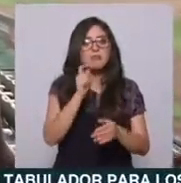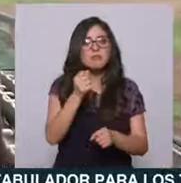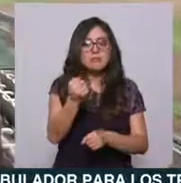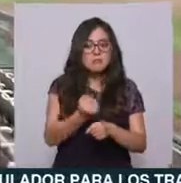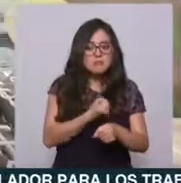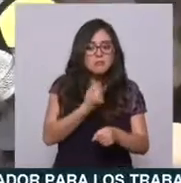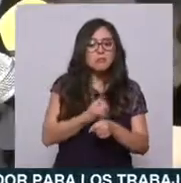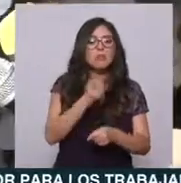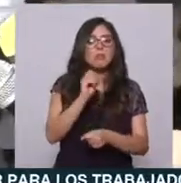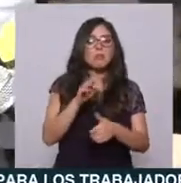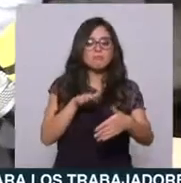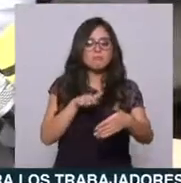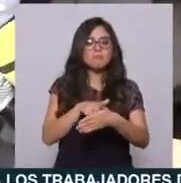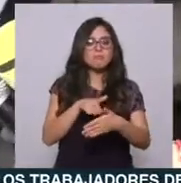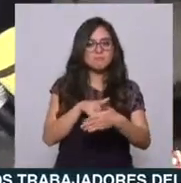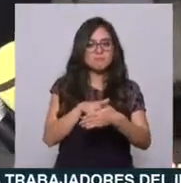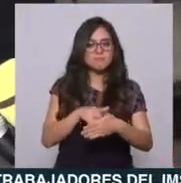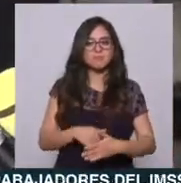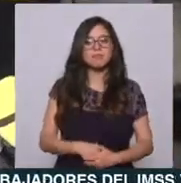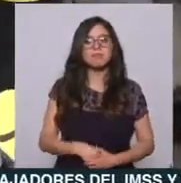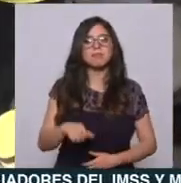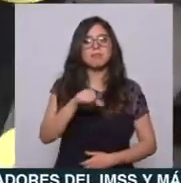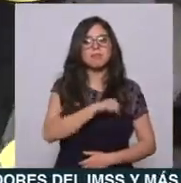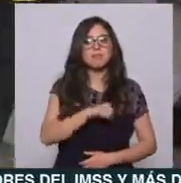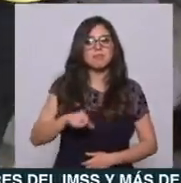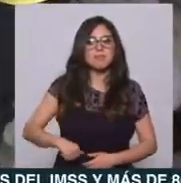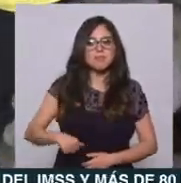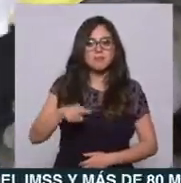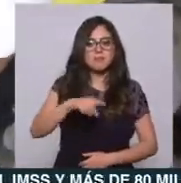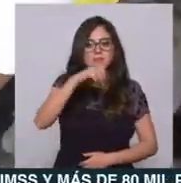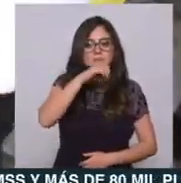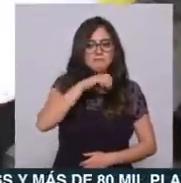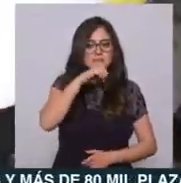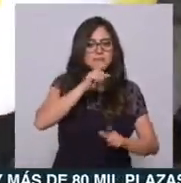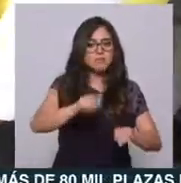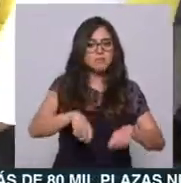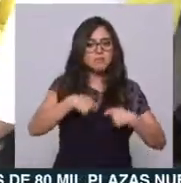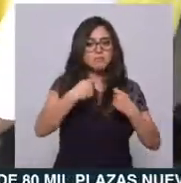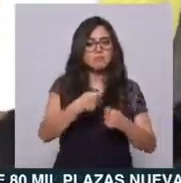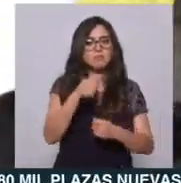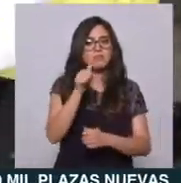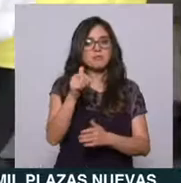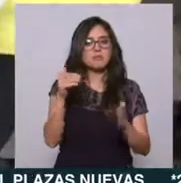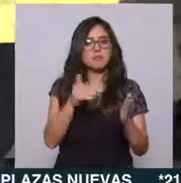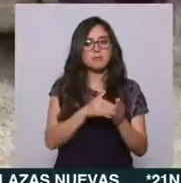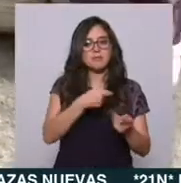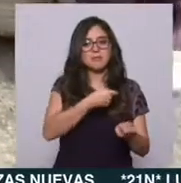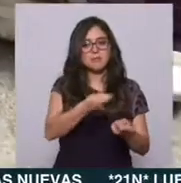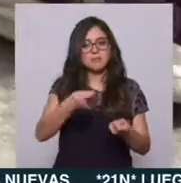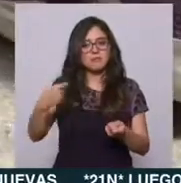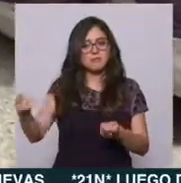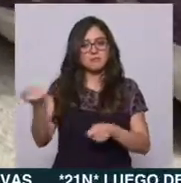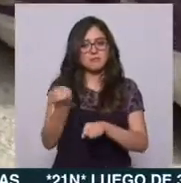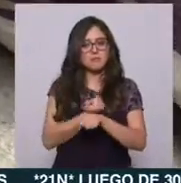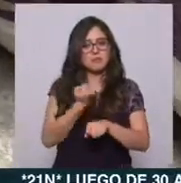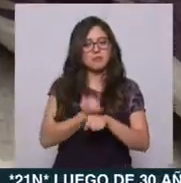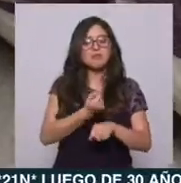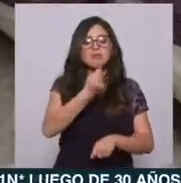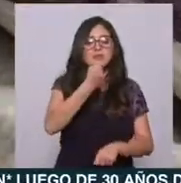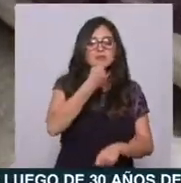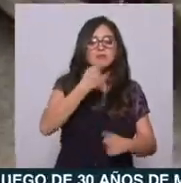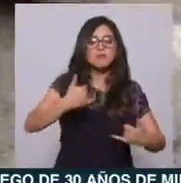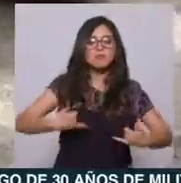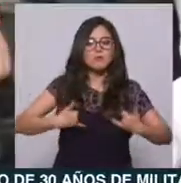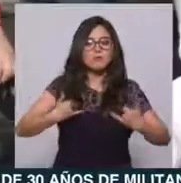ya no les quedan. La alcaldía Venustiano Carranza entregó una parte de los 16,000 pares que se repartirán a los niños y jóvenes que